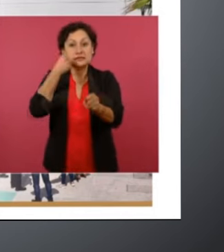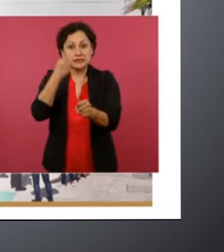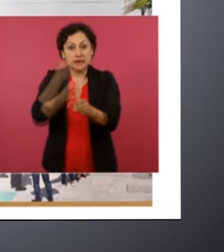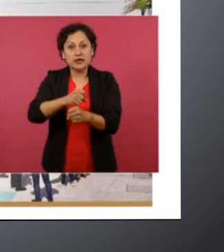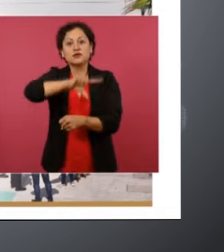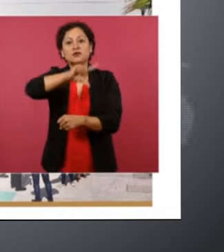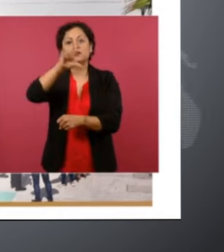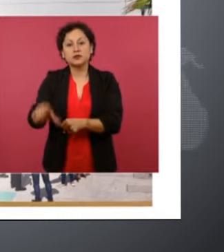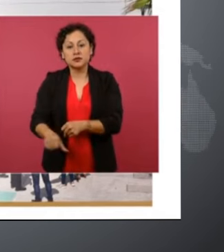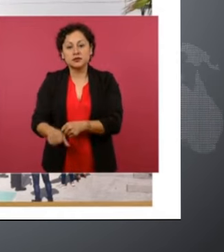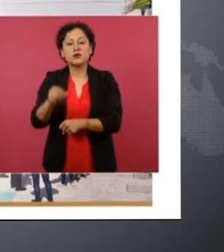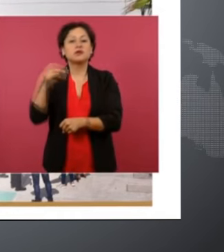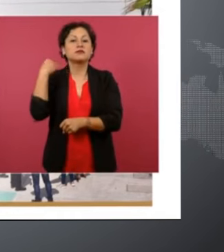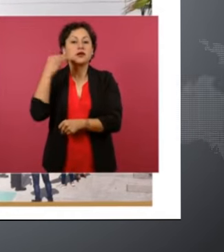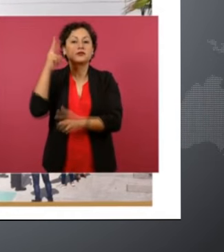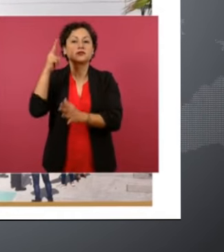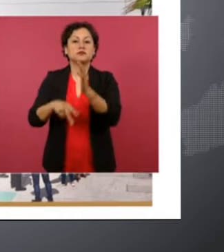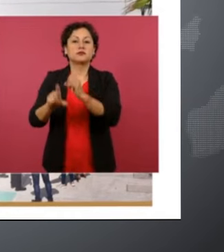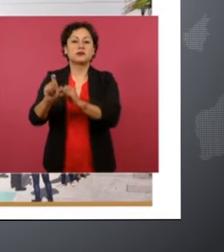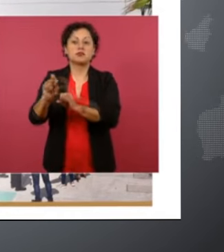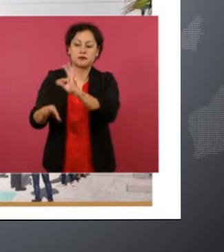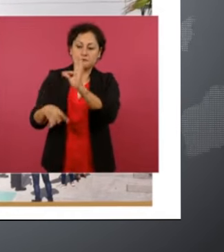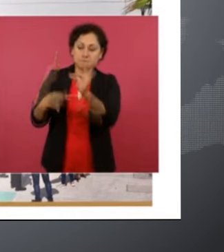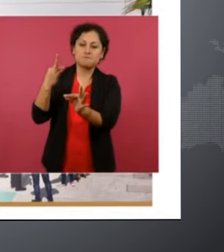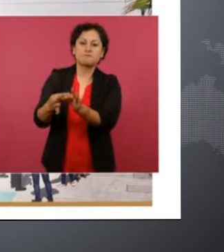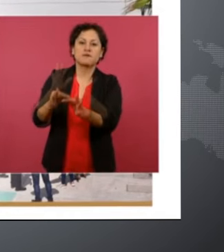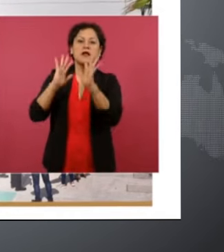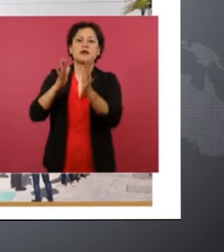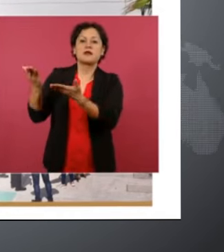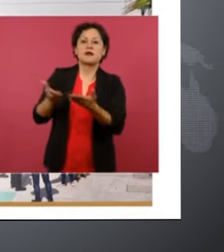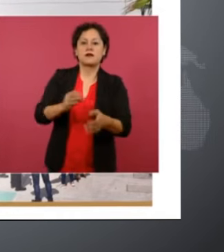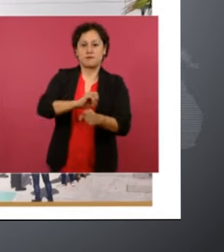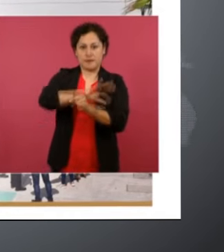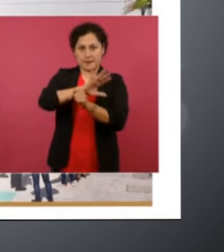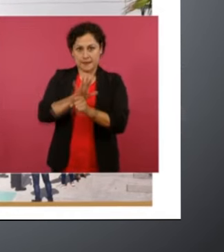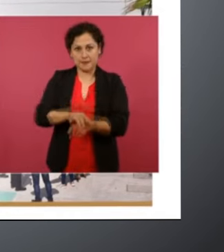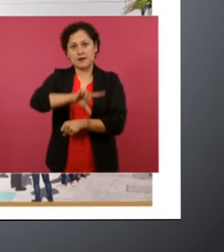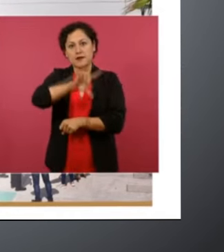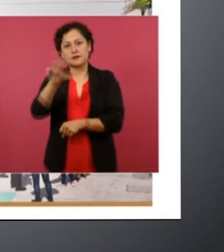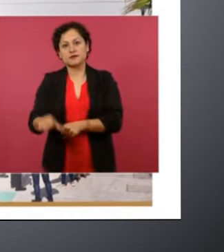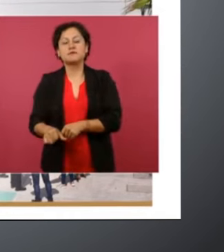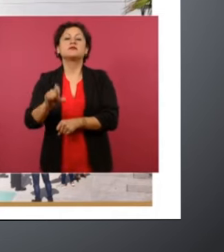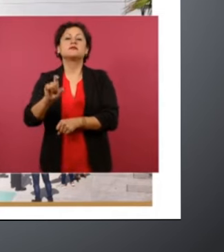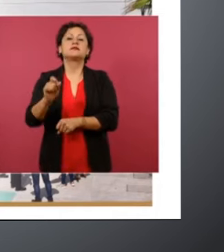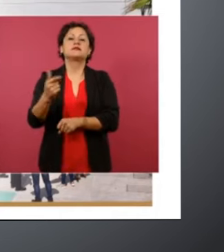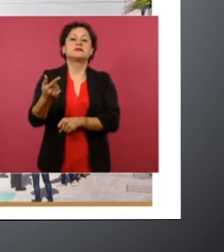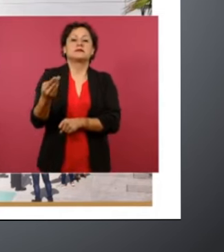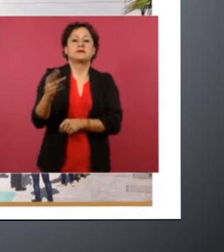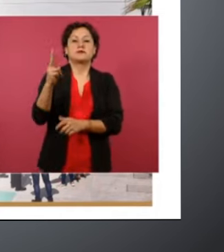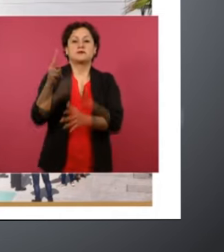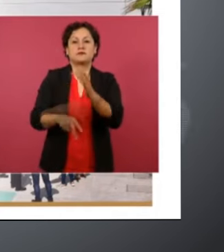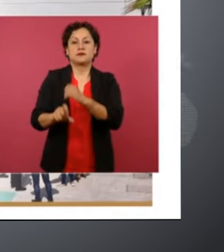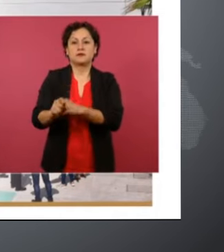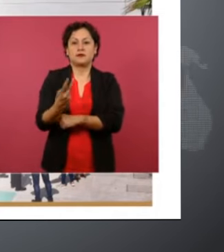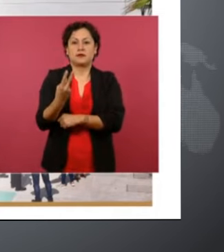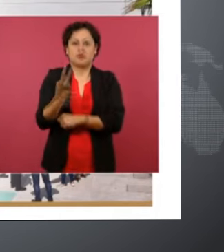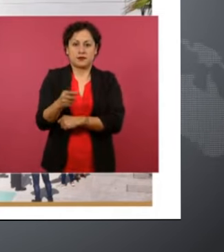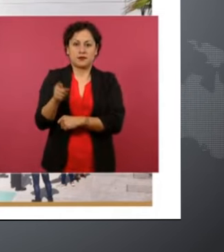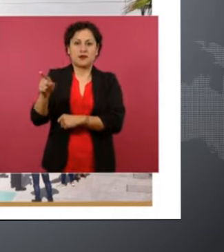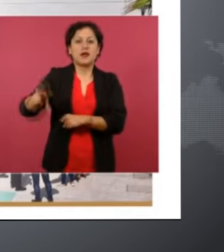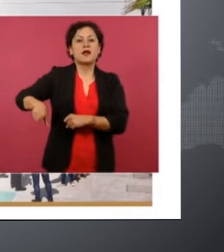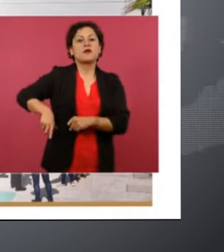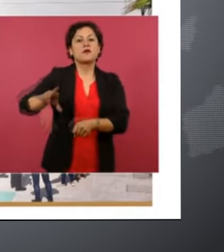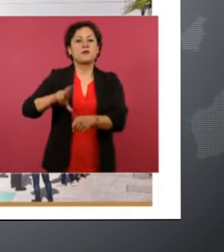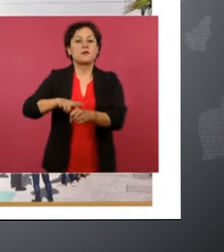a los servicios de salud y sistemas hospitaleros en Guerrero, un estado que ha experimentado una transformación significativa en esta área, con los esfuerzos conjuntos